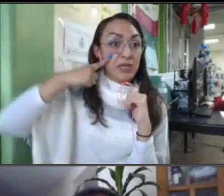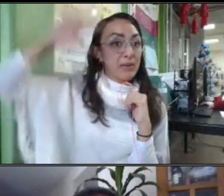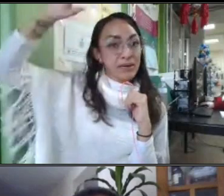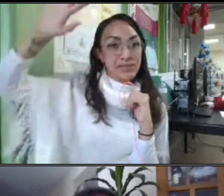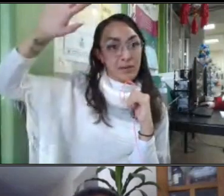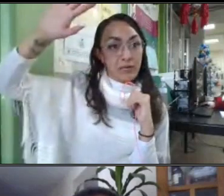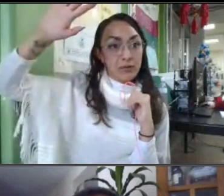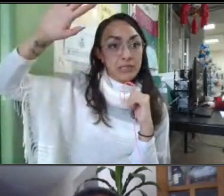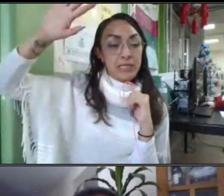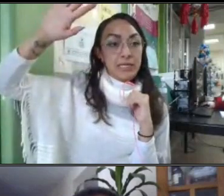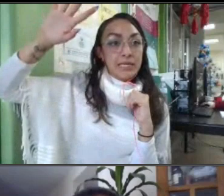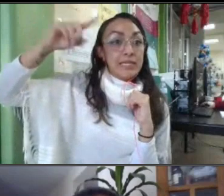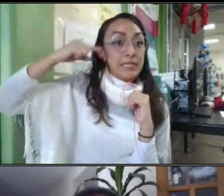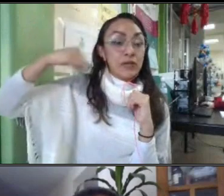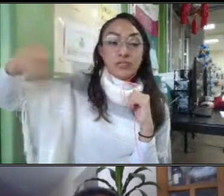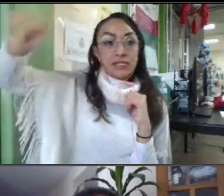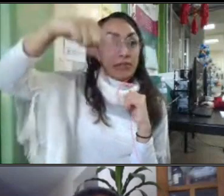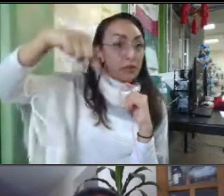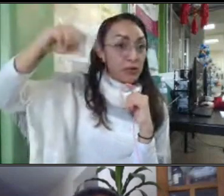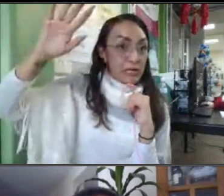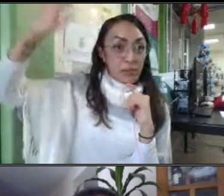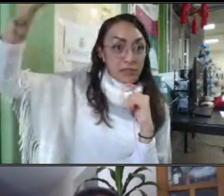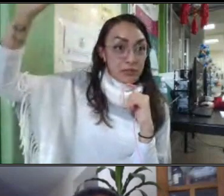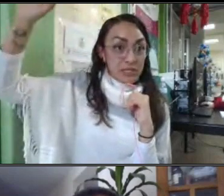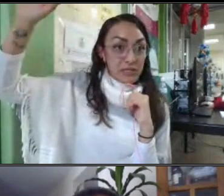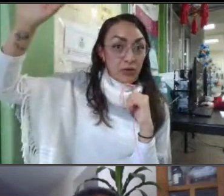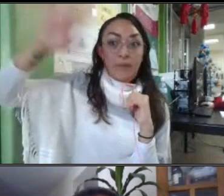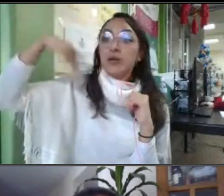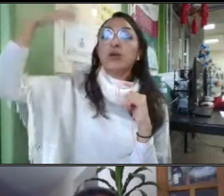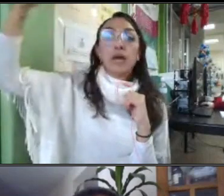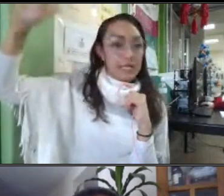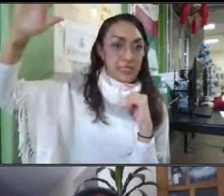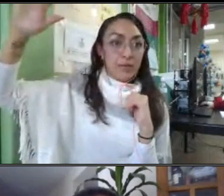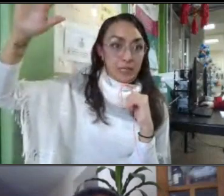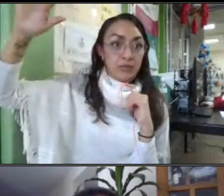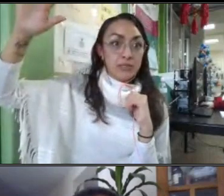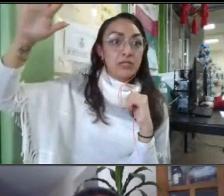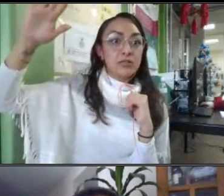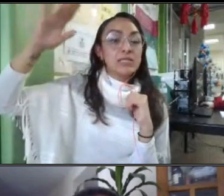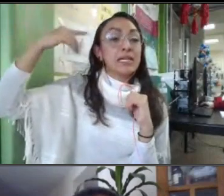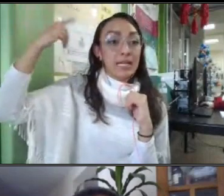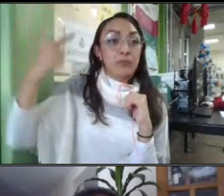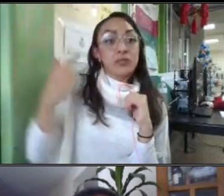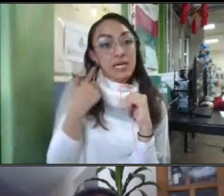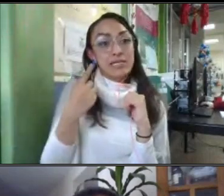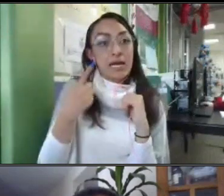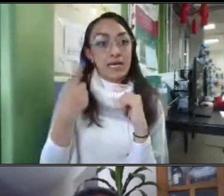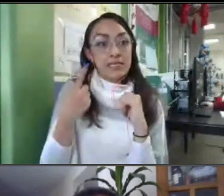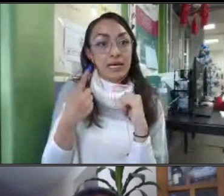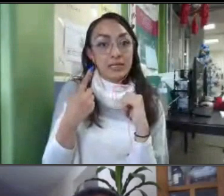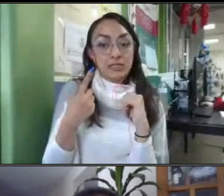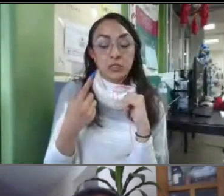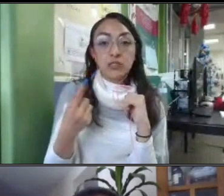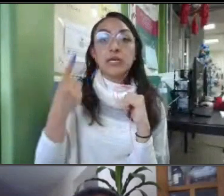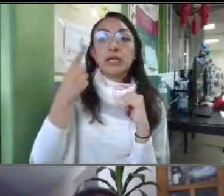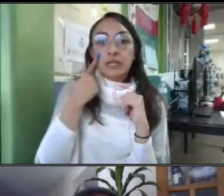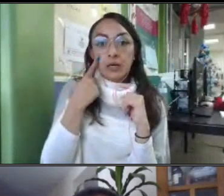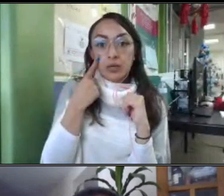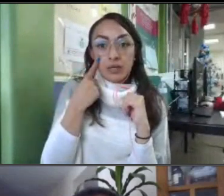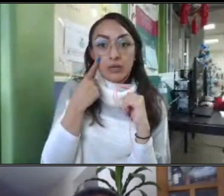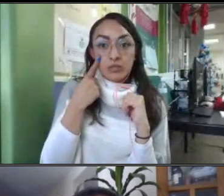que me voltea a ver alza la mano y los que están viendo que el compañero está alzando la mano, alzan la mano y entonces generamos esa